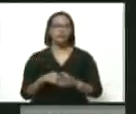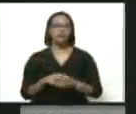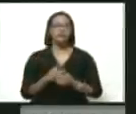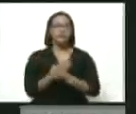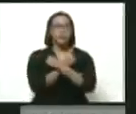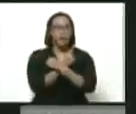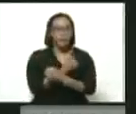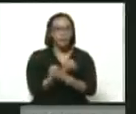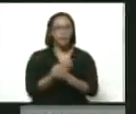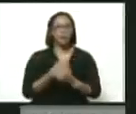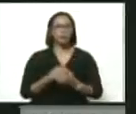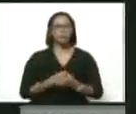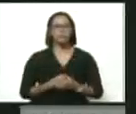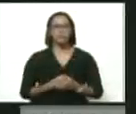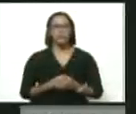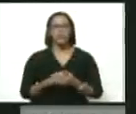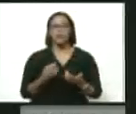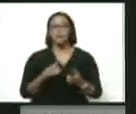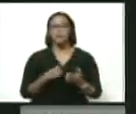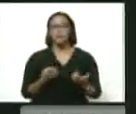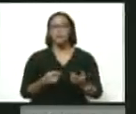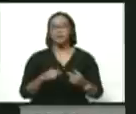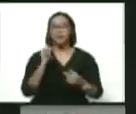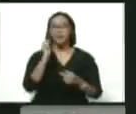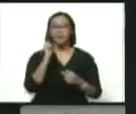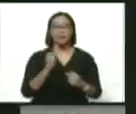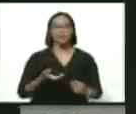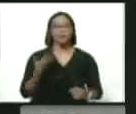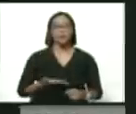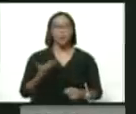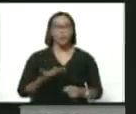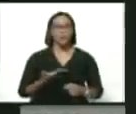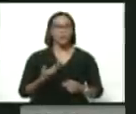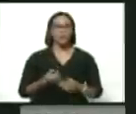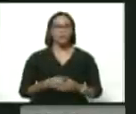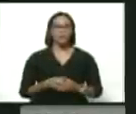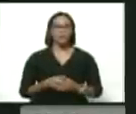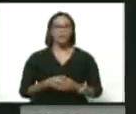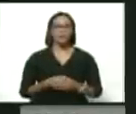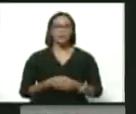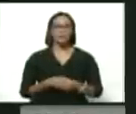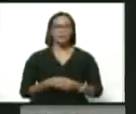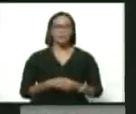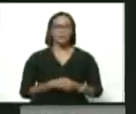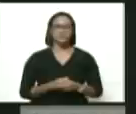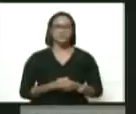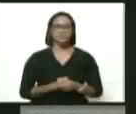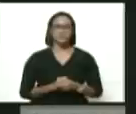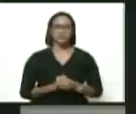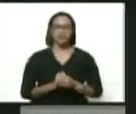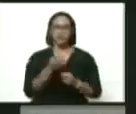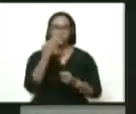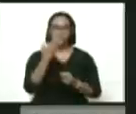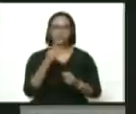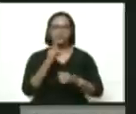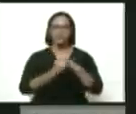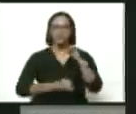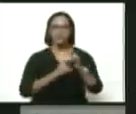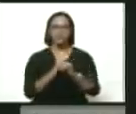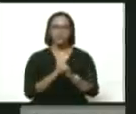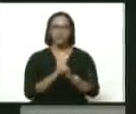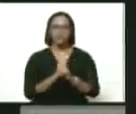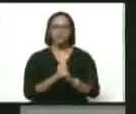amor, con pasión. Así que es una tarea importante. Bueno, todo el Frente Internacional